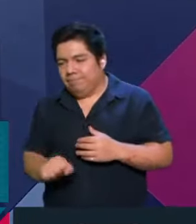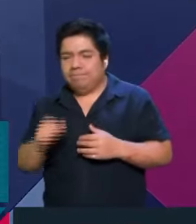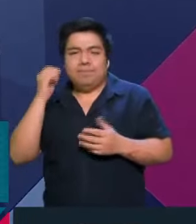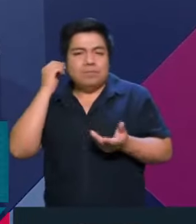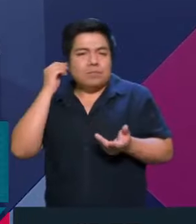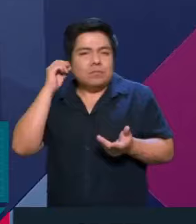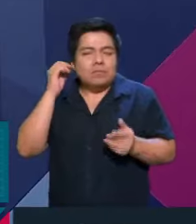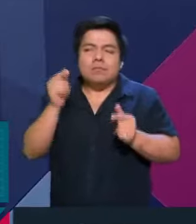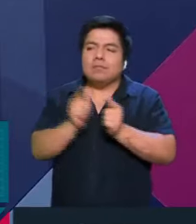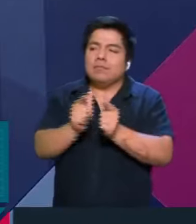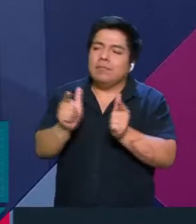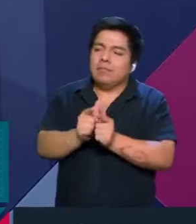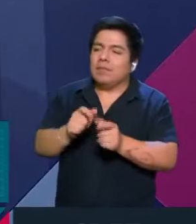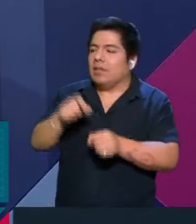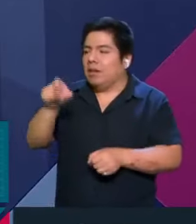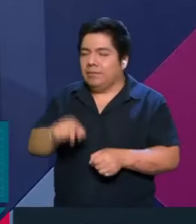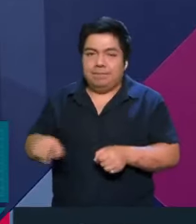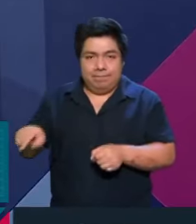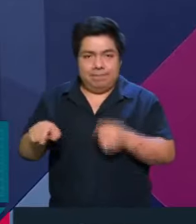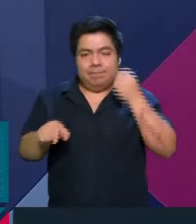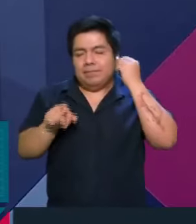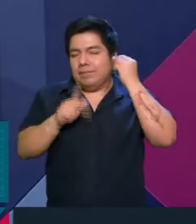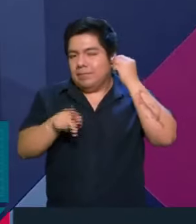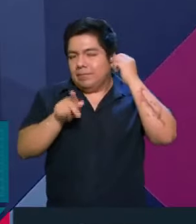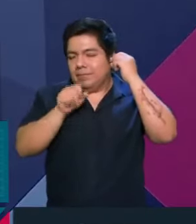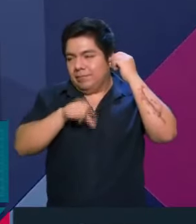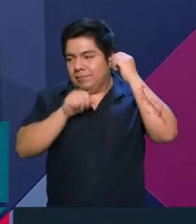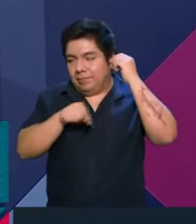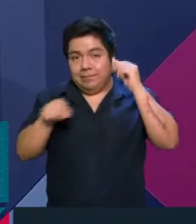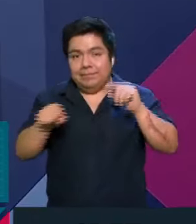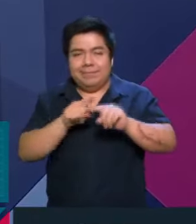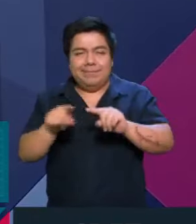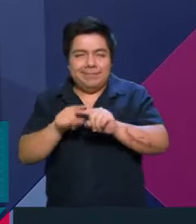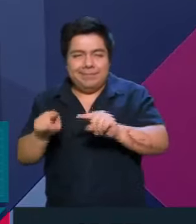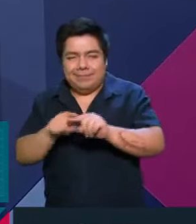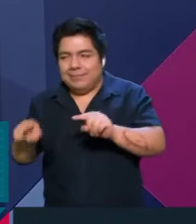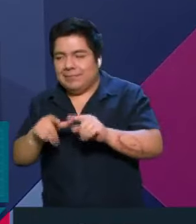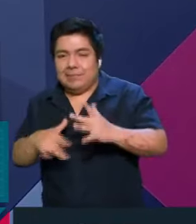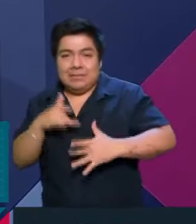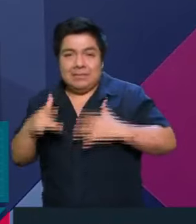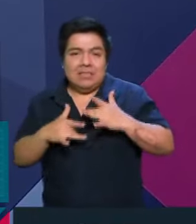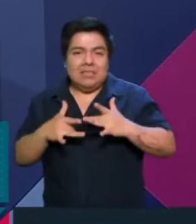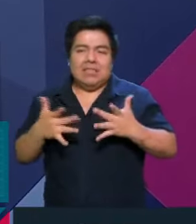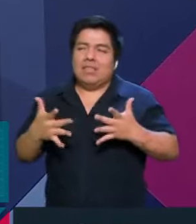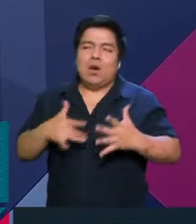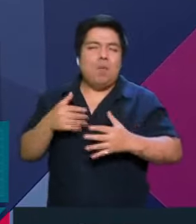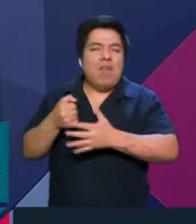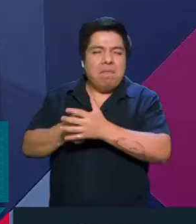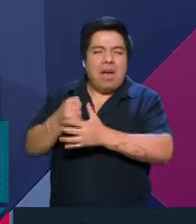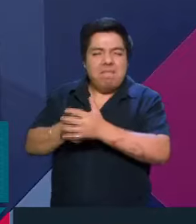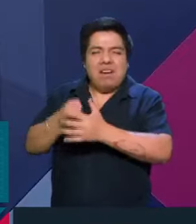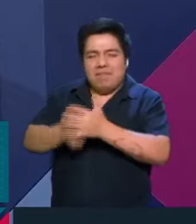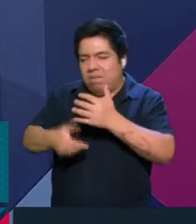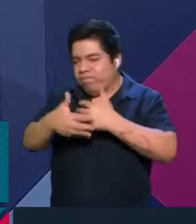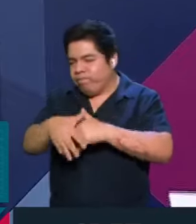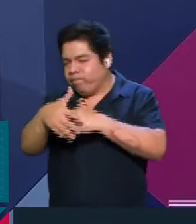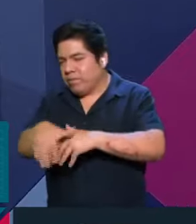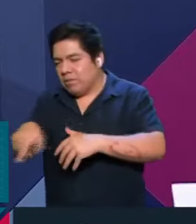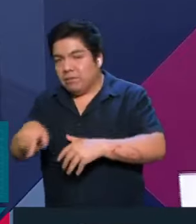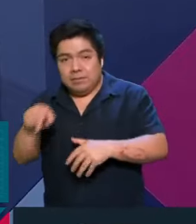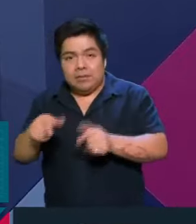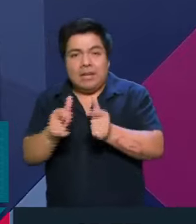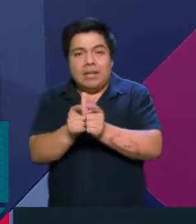los grupos desposeídos, pero también de lo que ocurre con las distintas insurgencias. Al final de cuentas, este libro